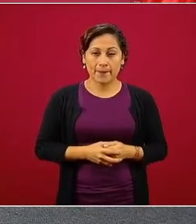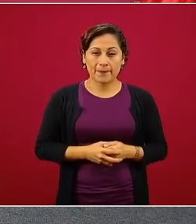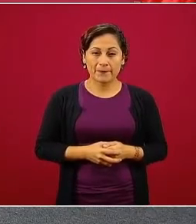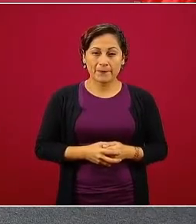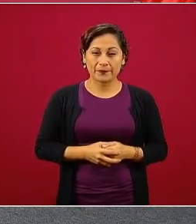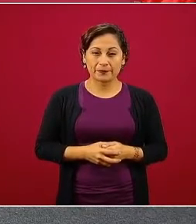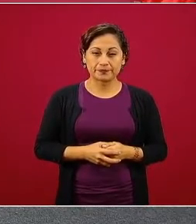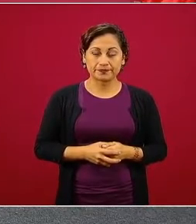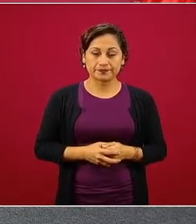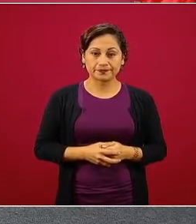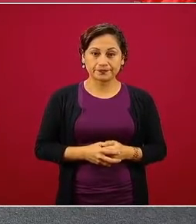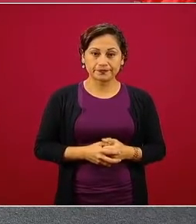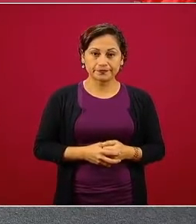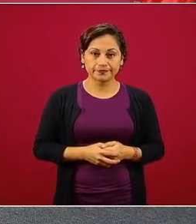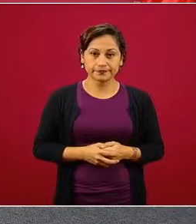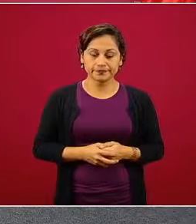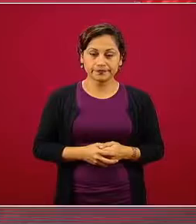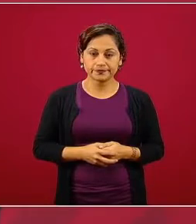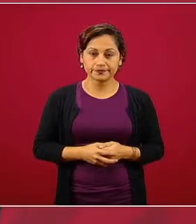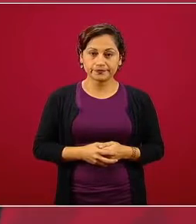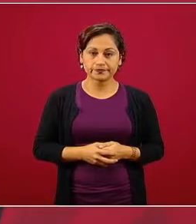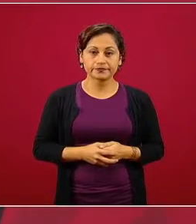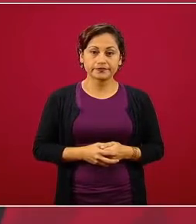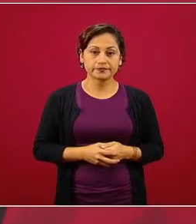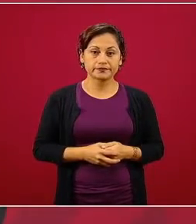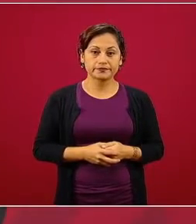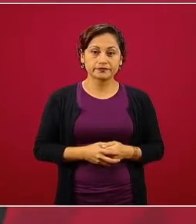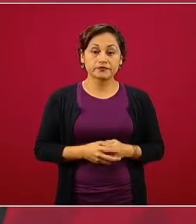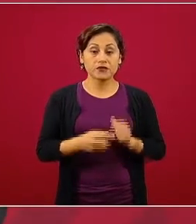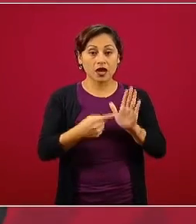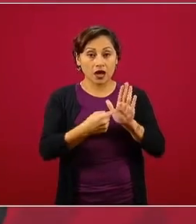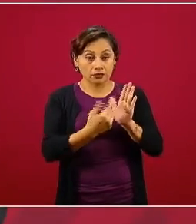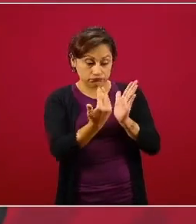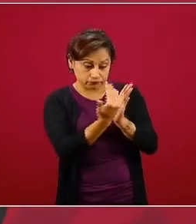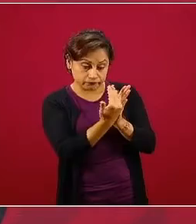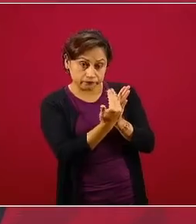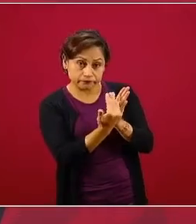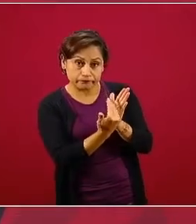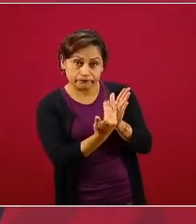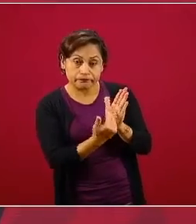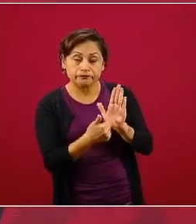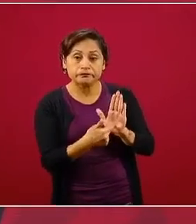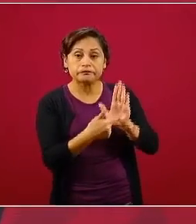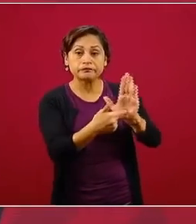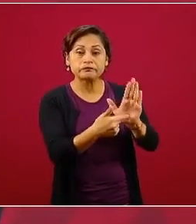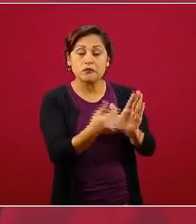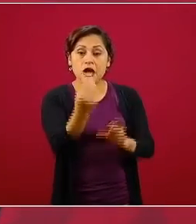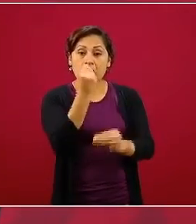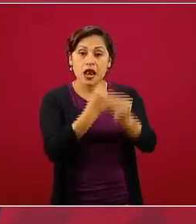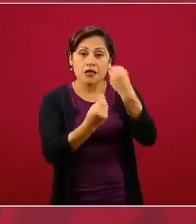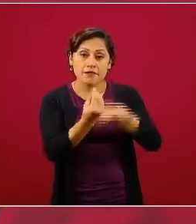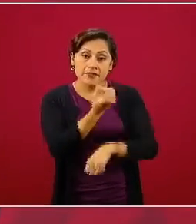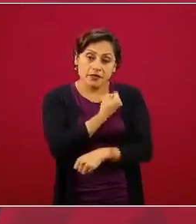los alimentos más nutritivos, que no son necesariamente los más caros,